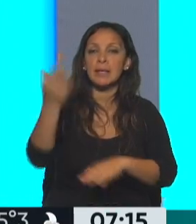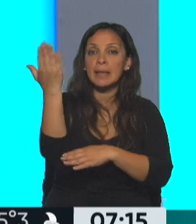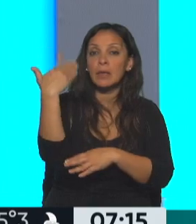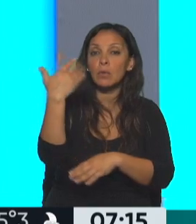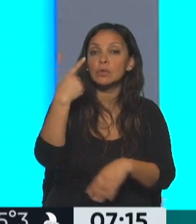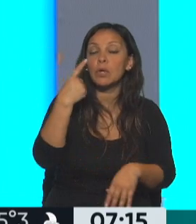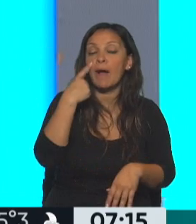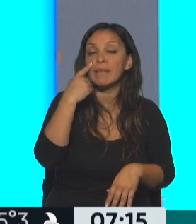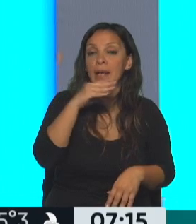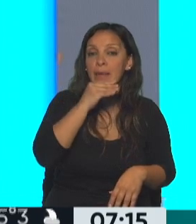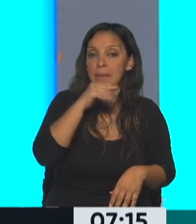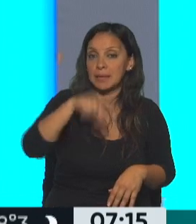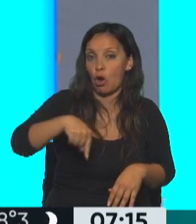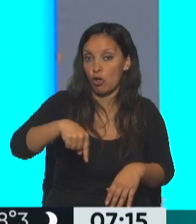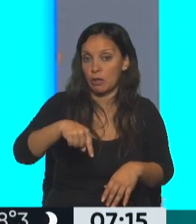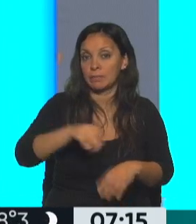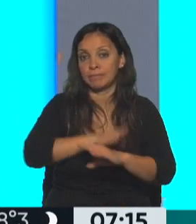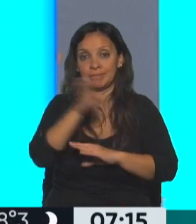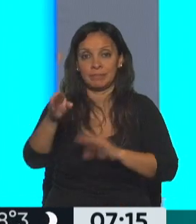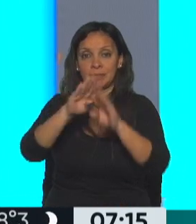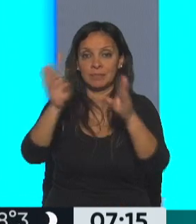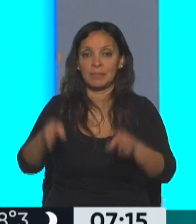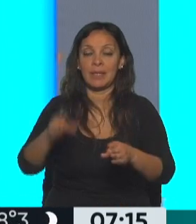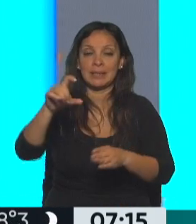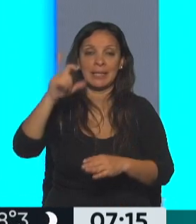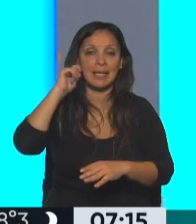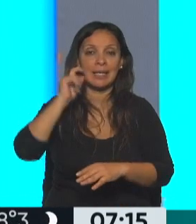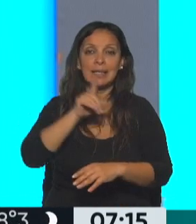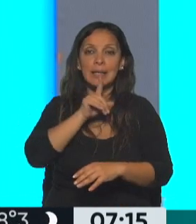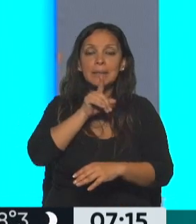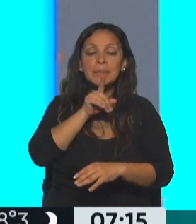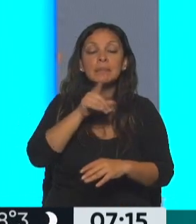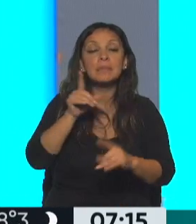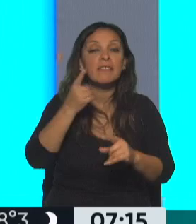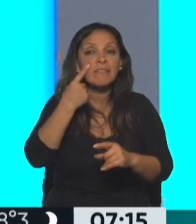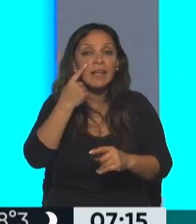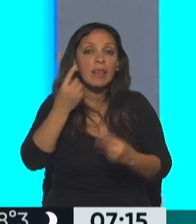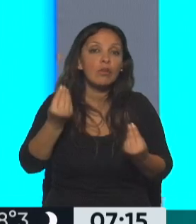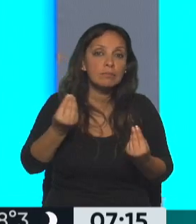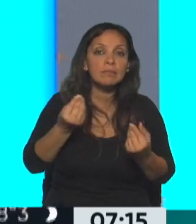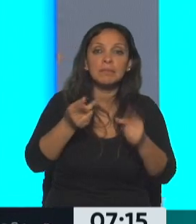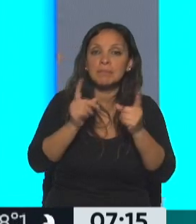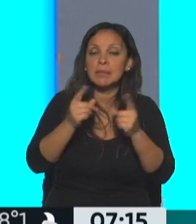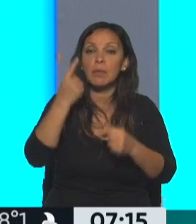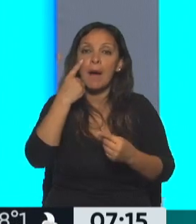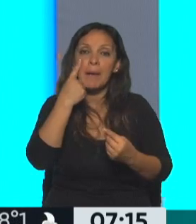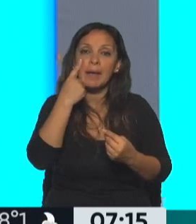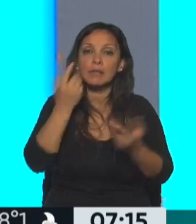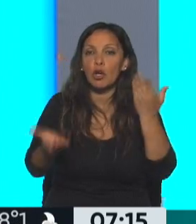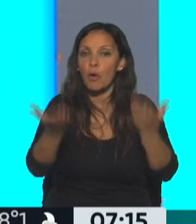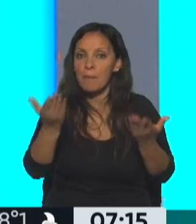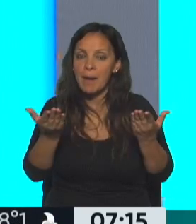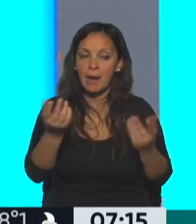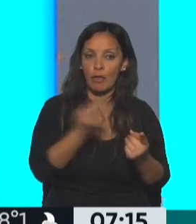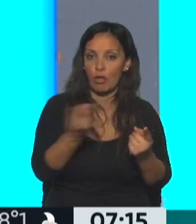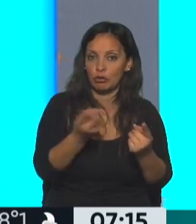Sergio Massa hoy en la Confederación General del Trabajo, teniendo en cuenta precisamente esto, insistir en poner blanco sobre negro los